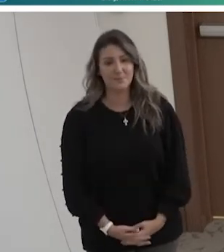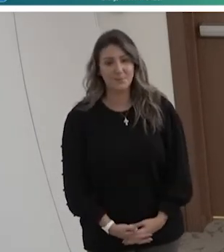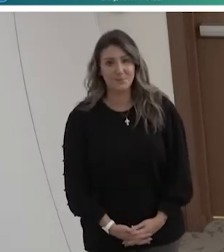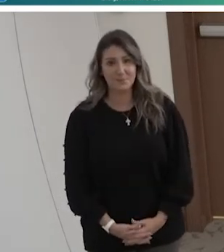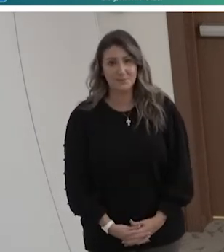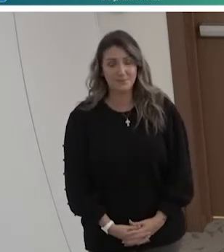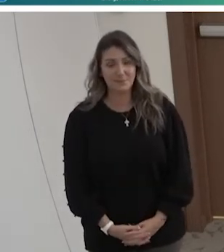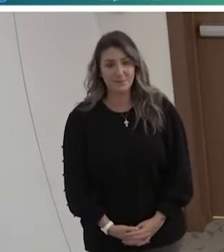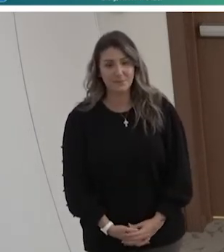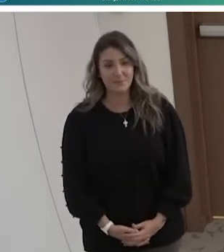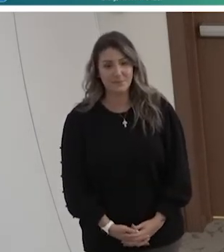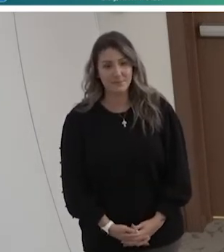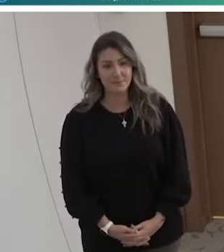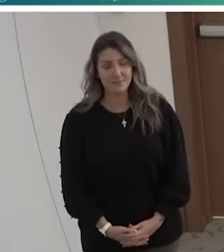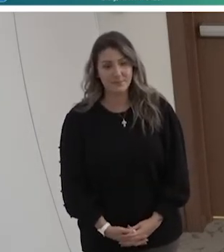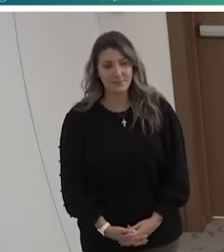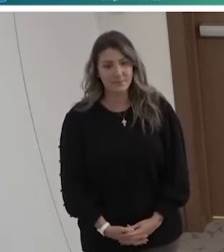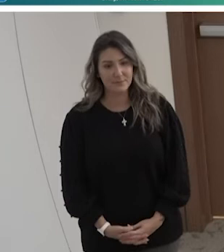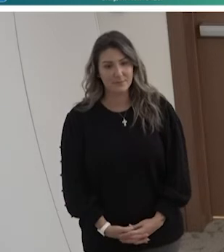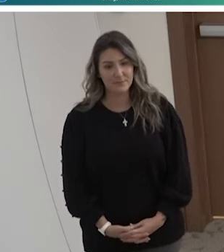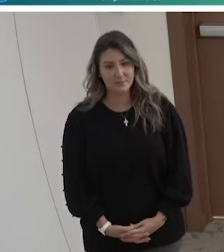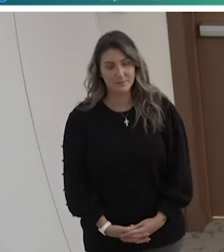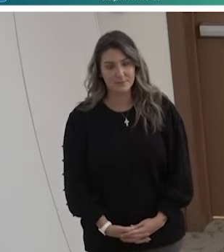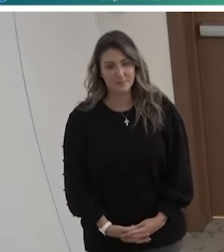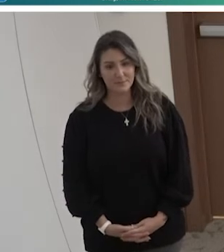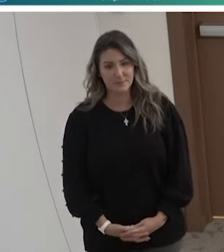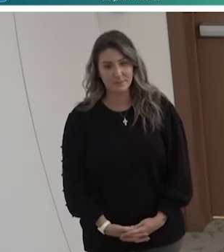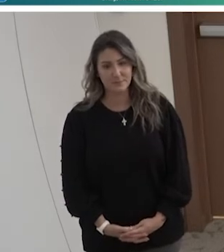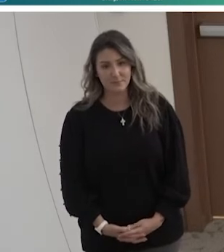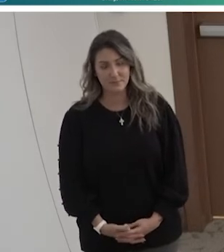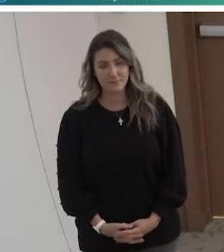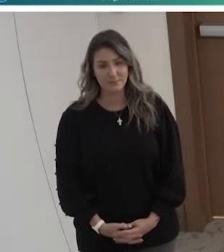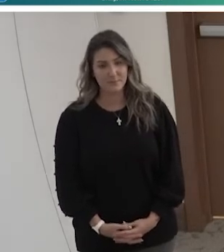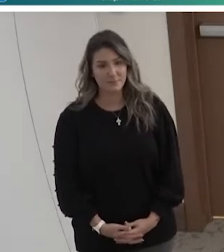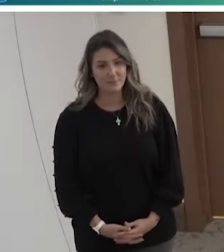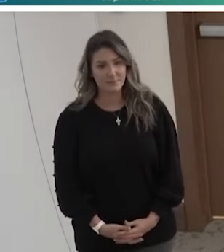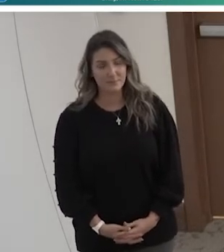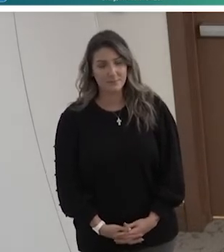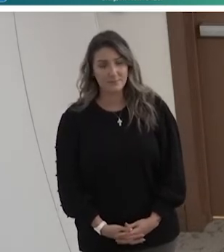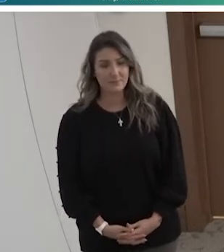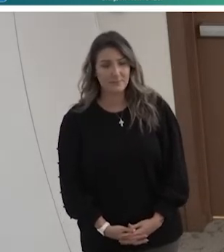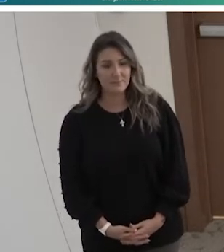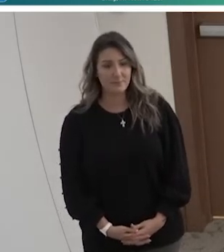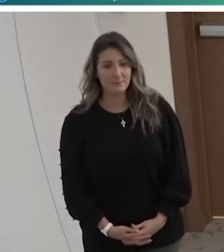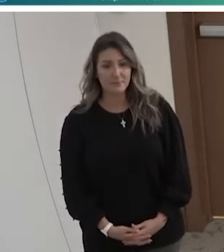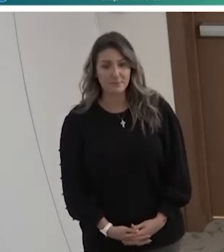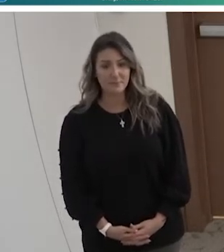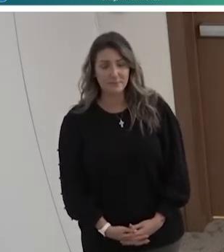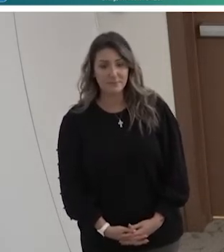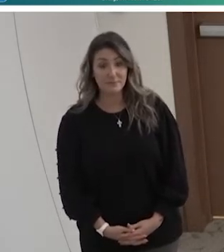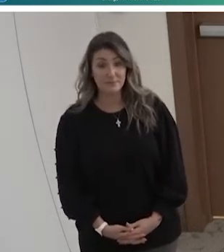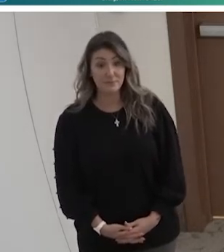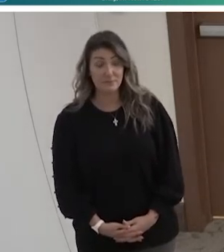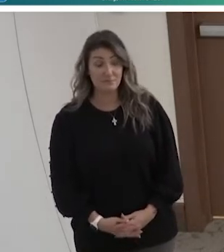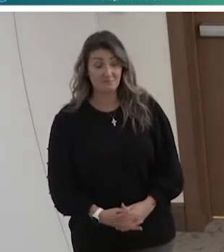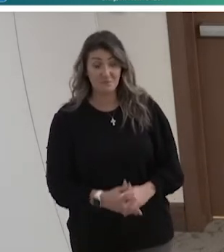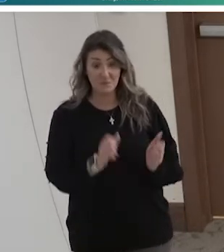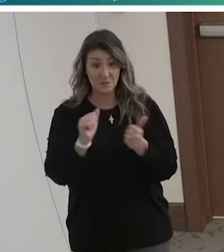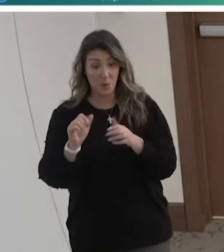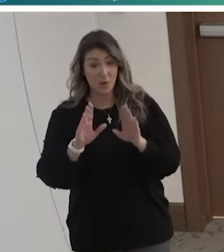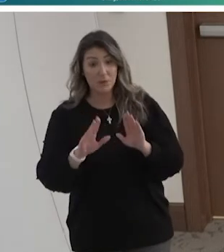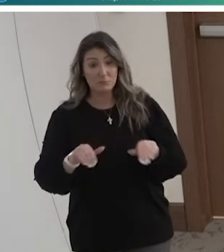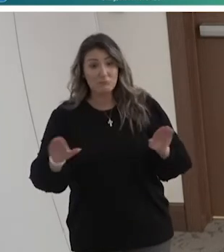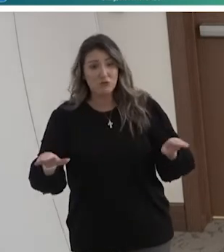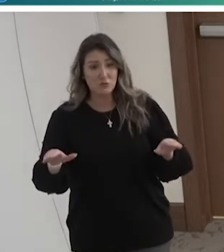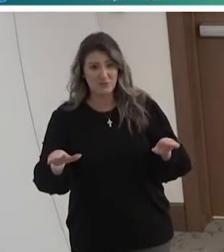todos esos niños no han recibido la vacuna. And all the children that required care